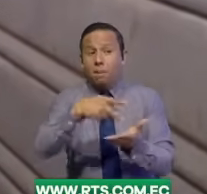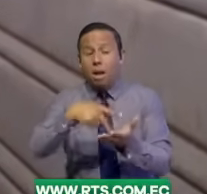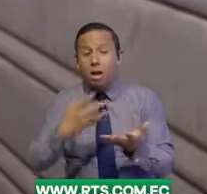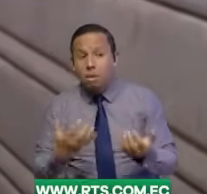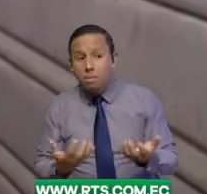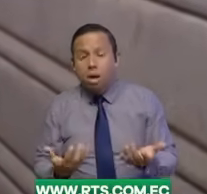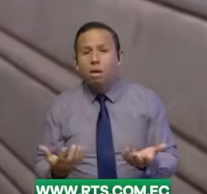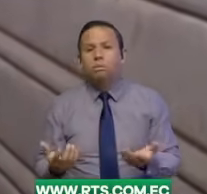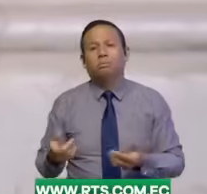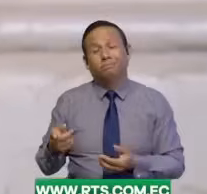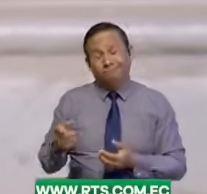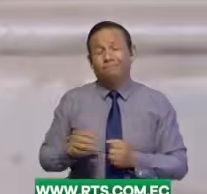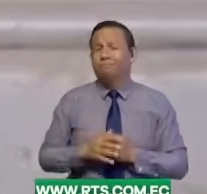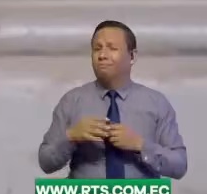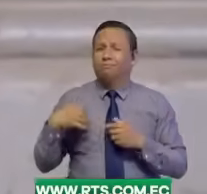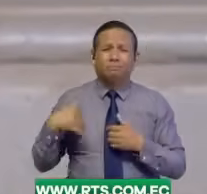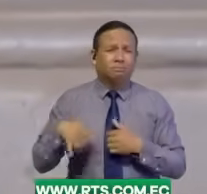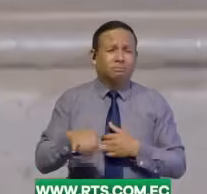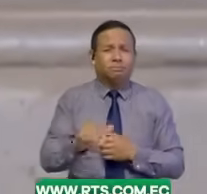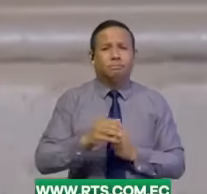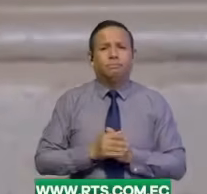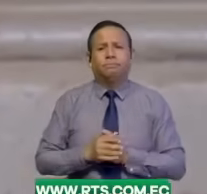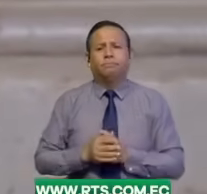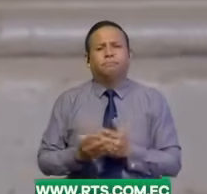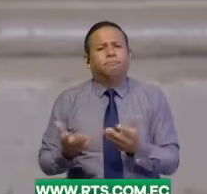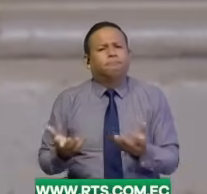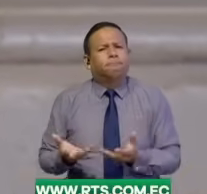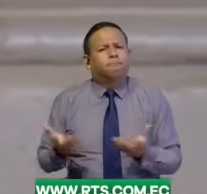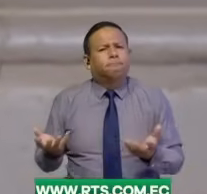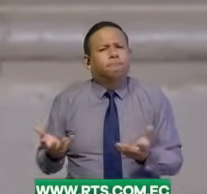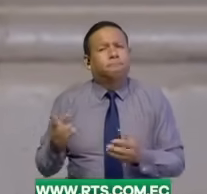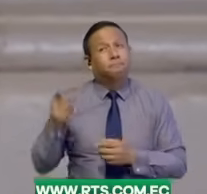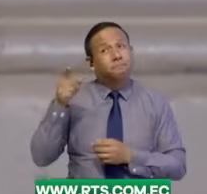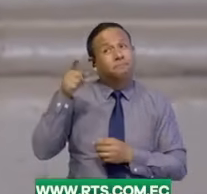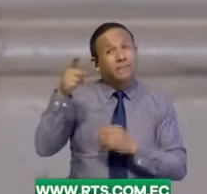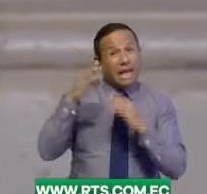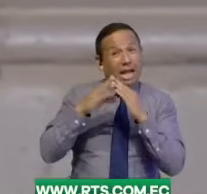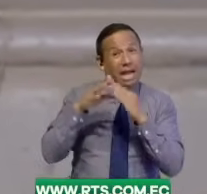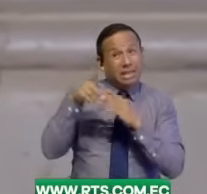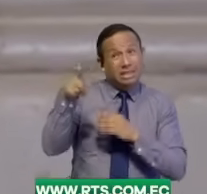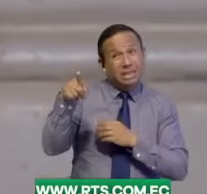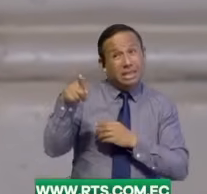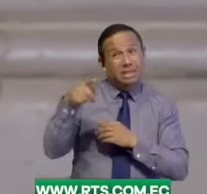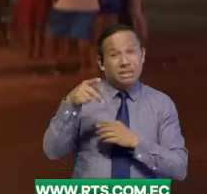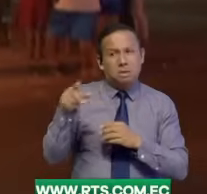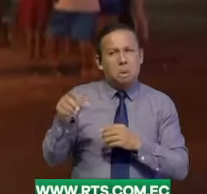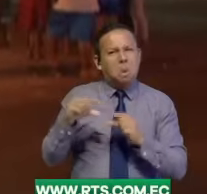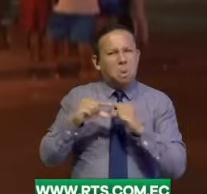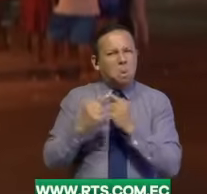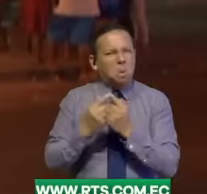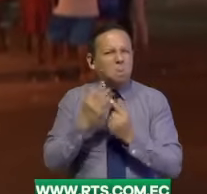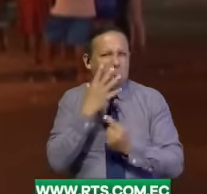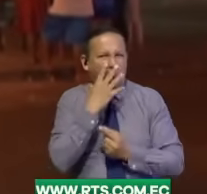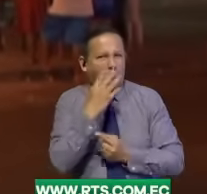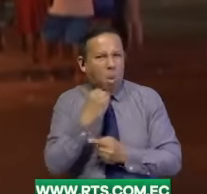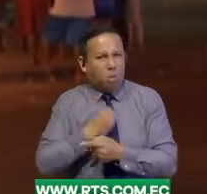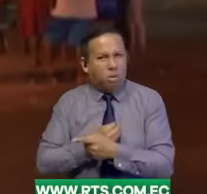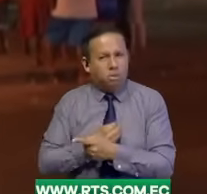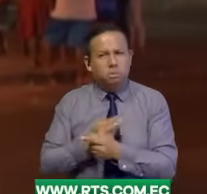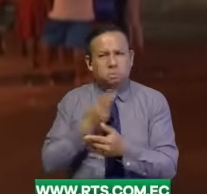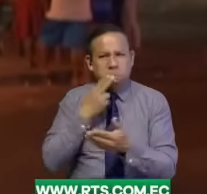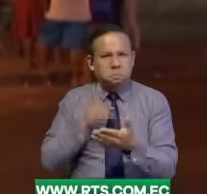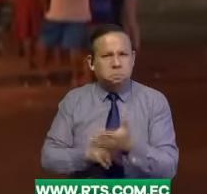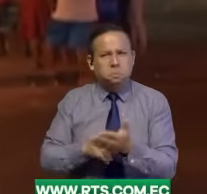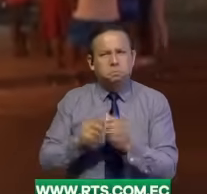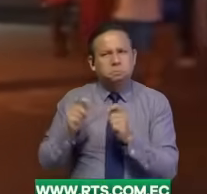contra de sus vidas. Pusieron una cosa de allá, pusieron unos papeles de esos de los lobos. En ese papel decía que sí,